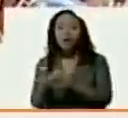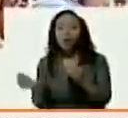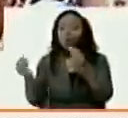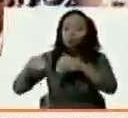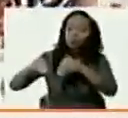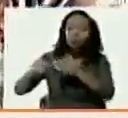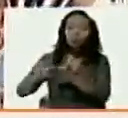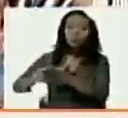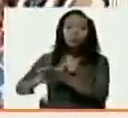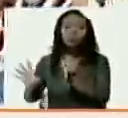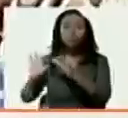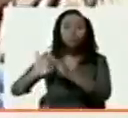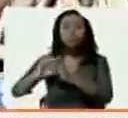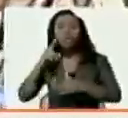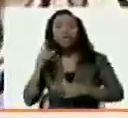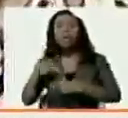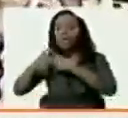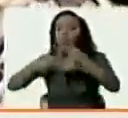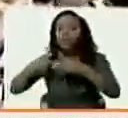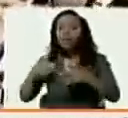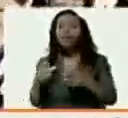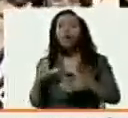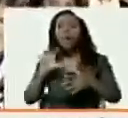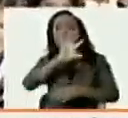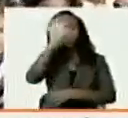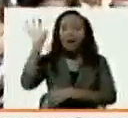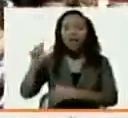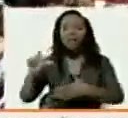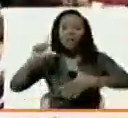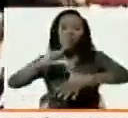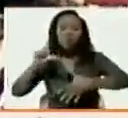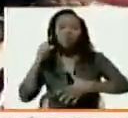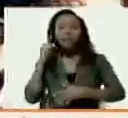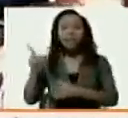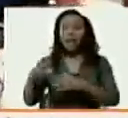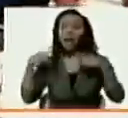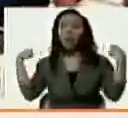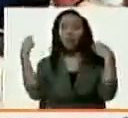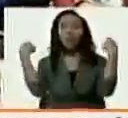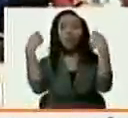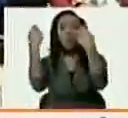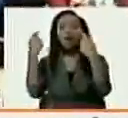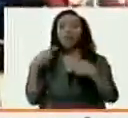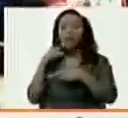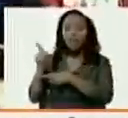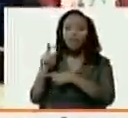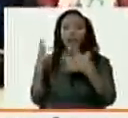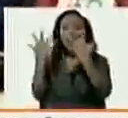unión política entre los países latinoamericanos frente a las campañas injerencistas de la administración de Estados Unidos.